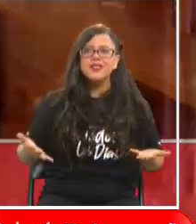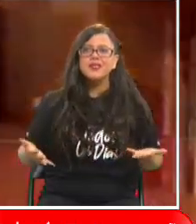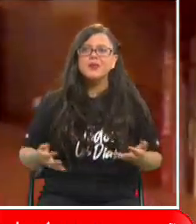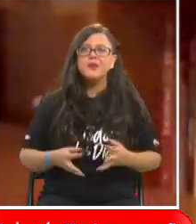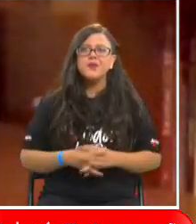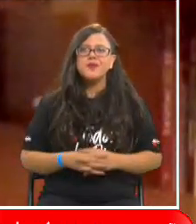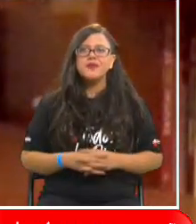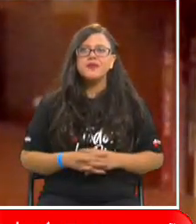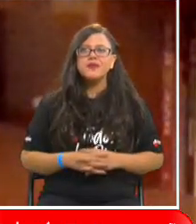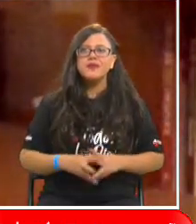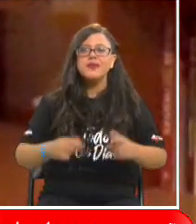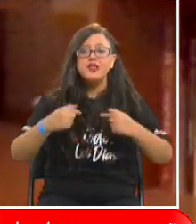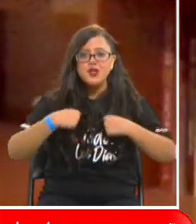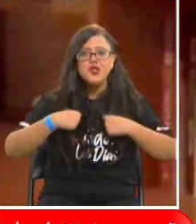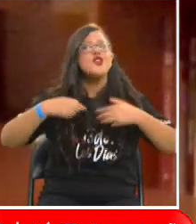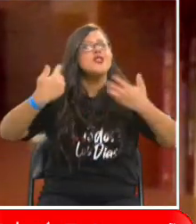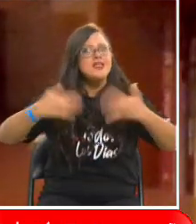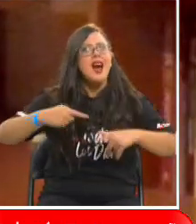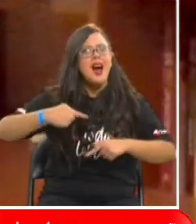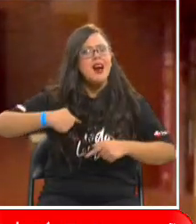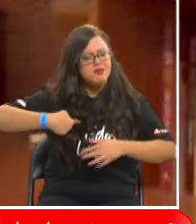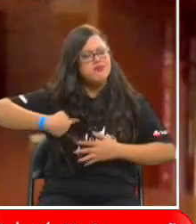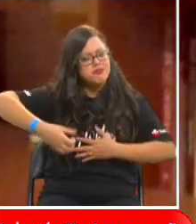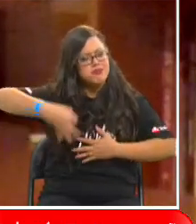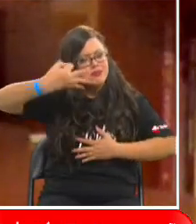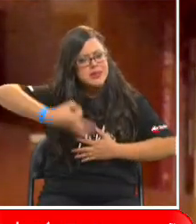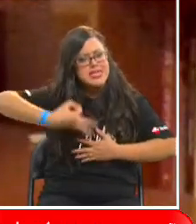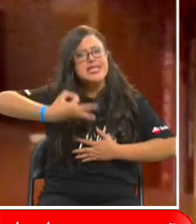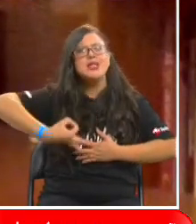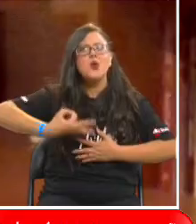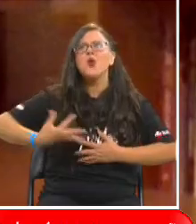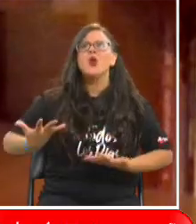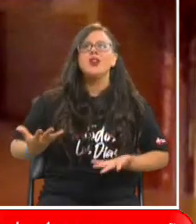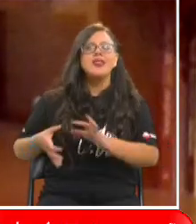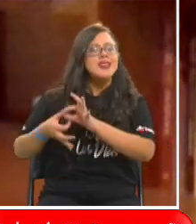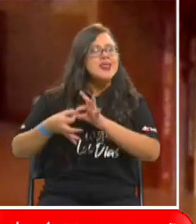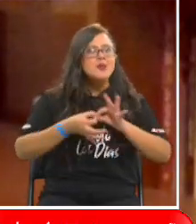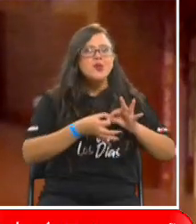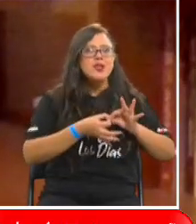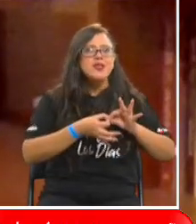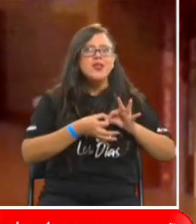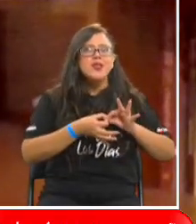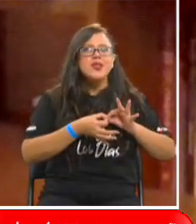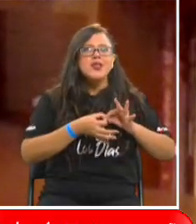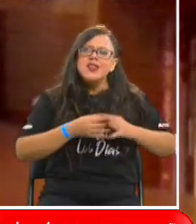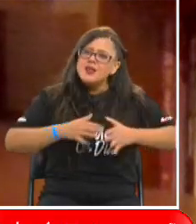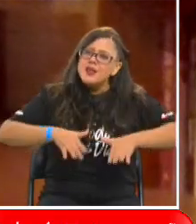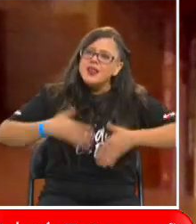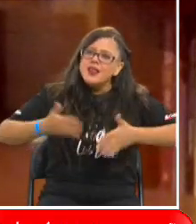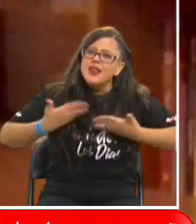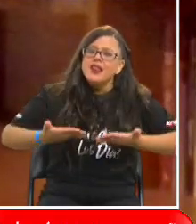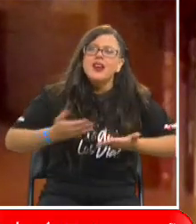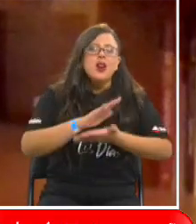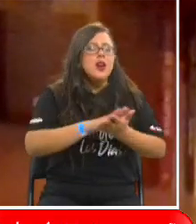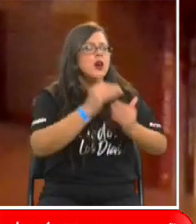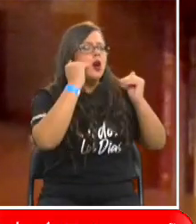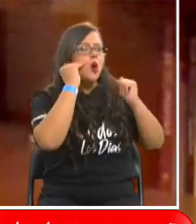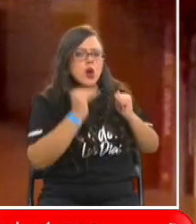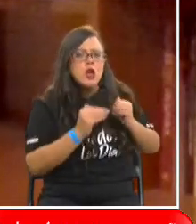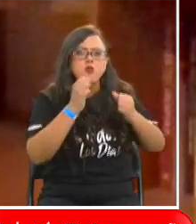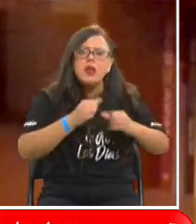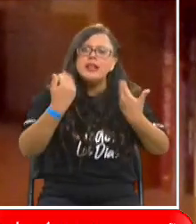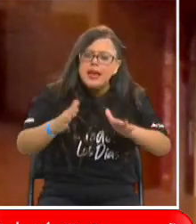Bueno, yo soy una convencida que el motor principal para que un niño, un joven salga